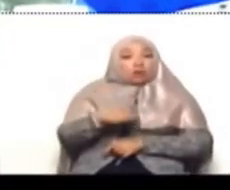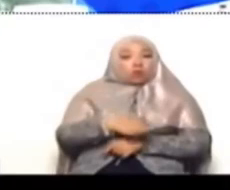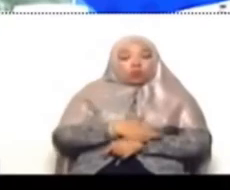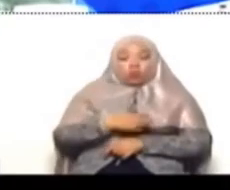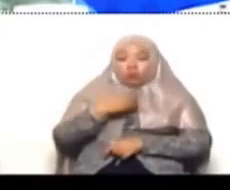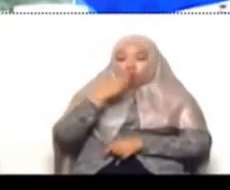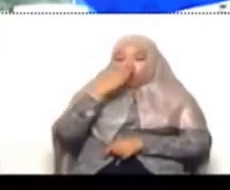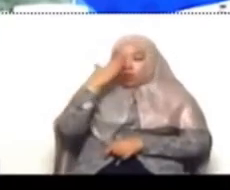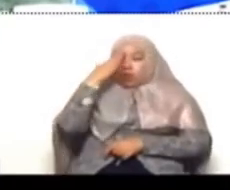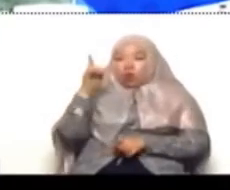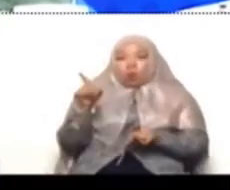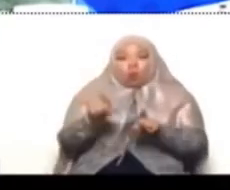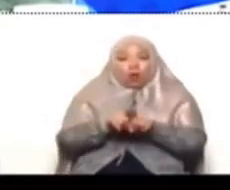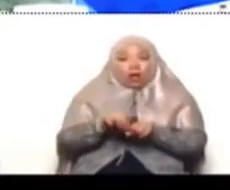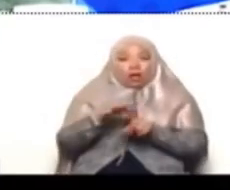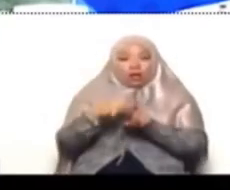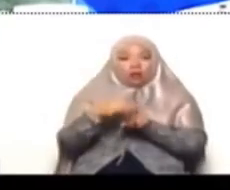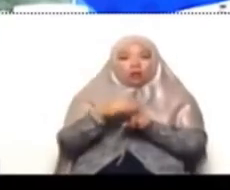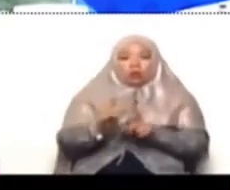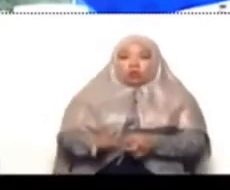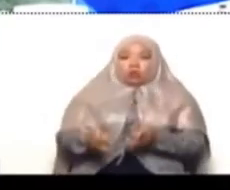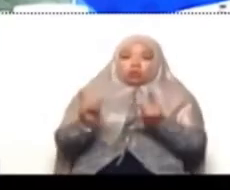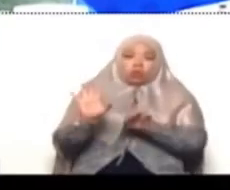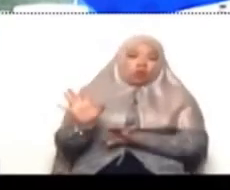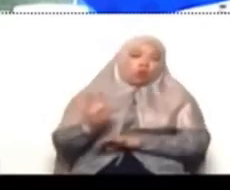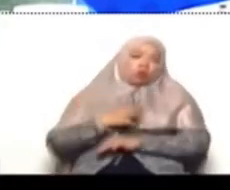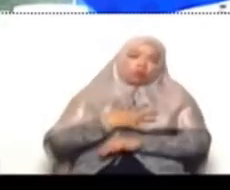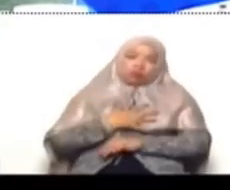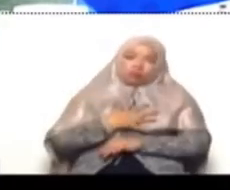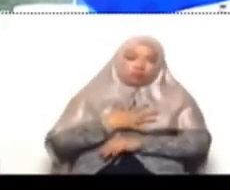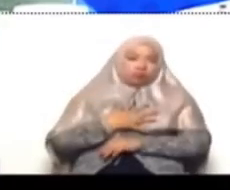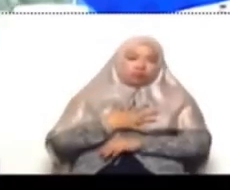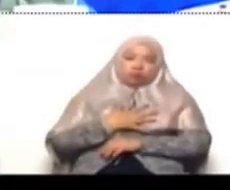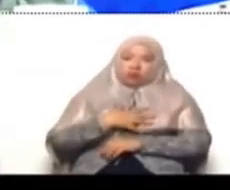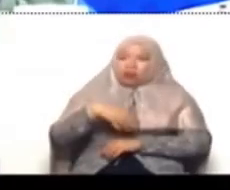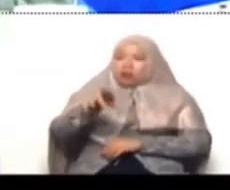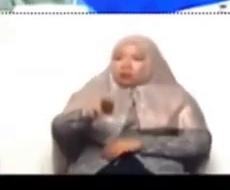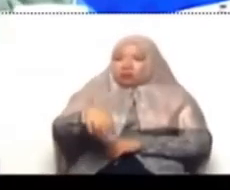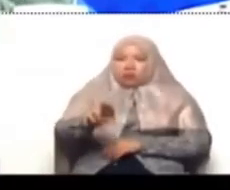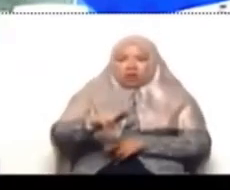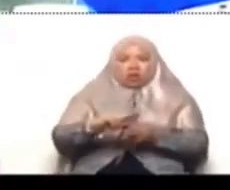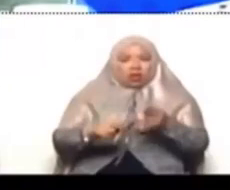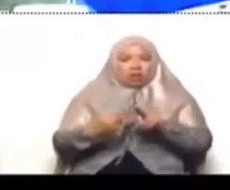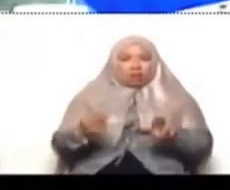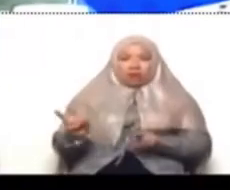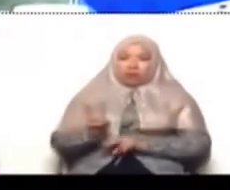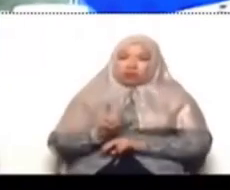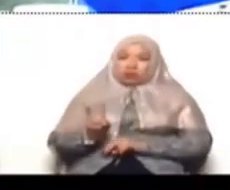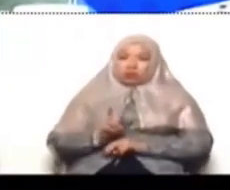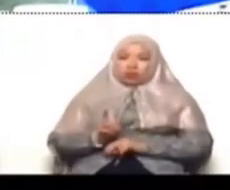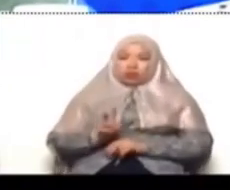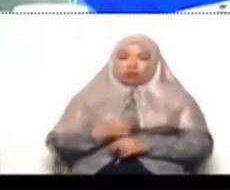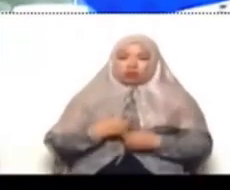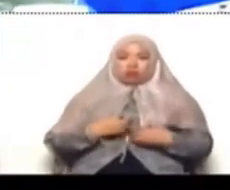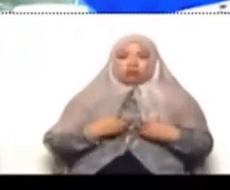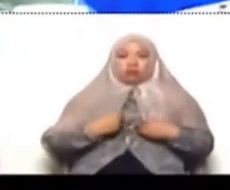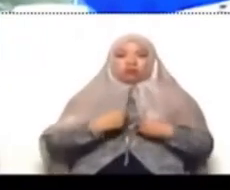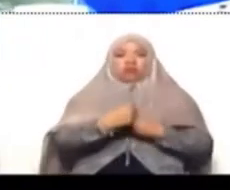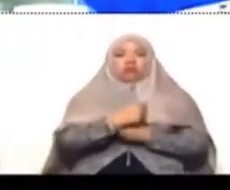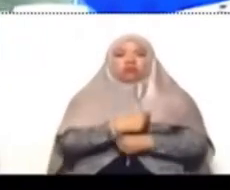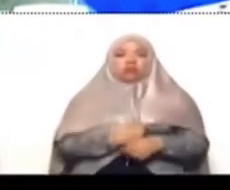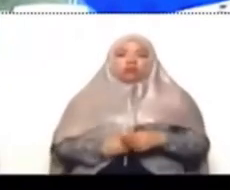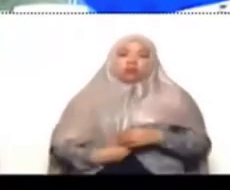nos querían llevar. No lo permitimos, ni lo permitiremos jamás. Tenemos la